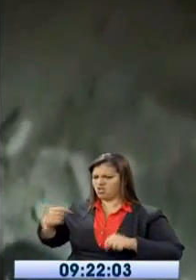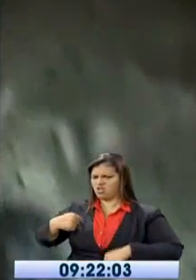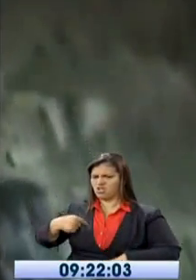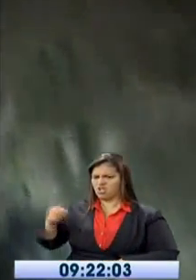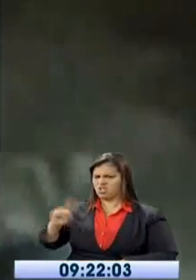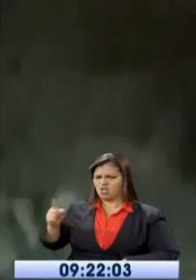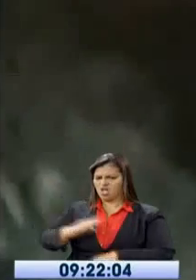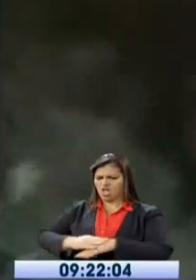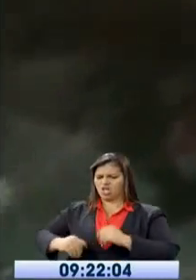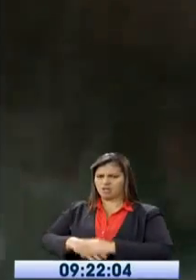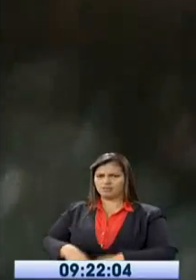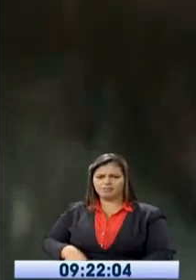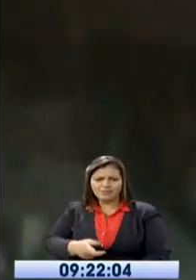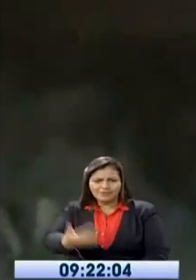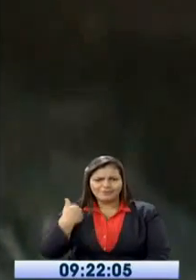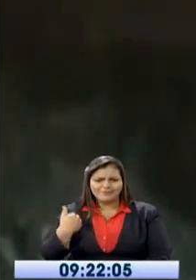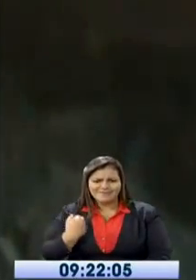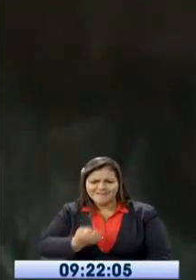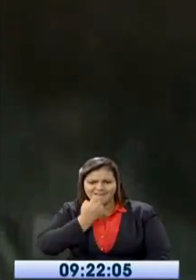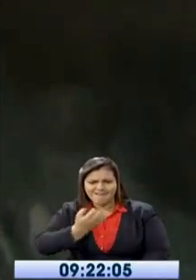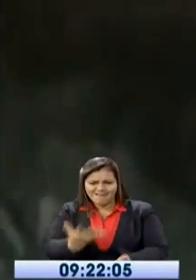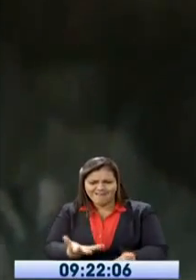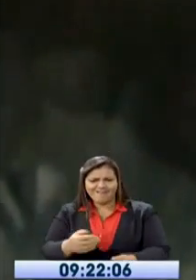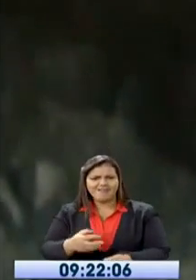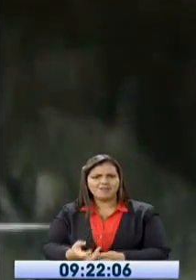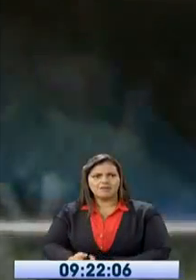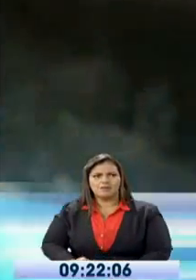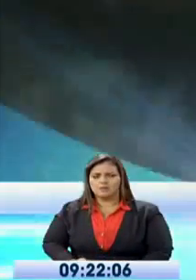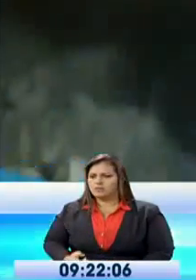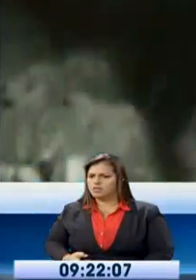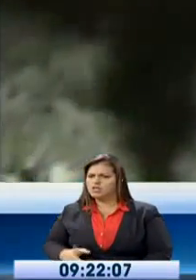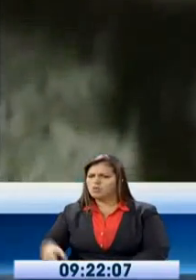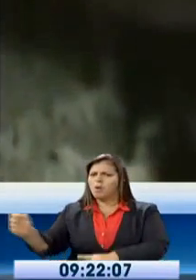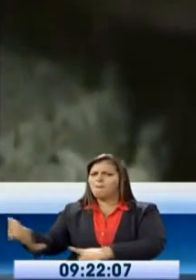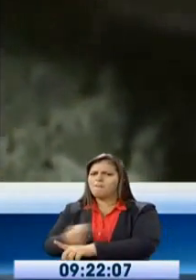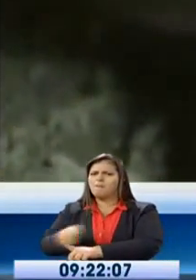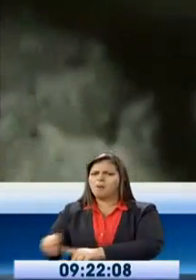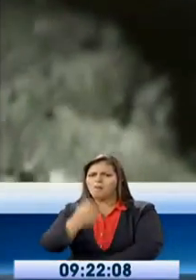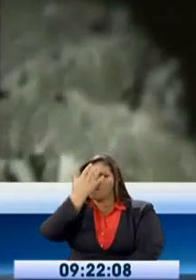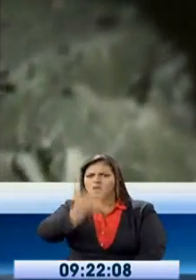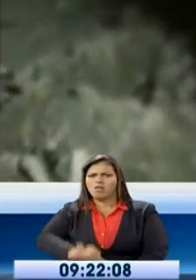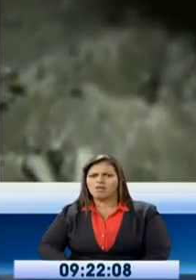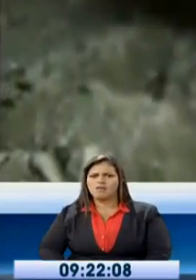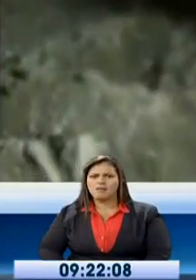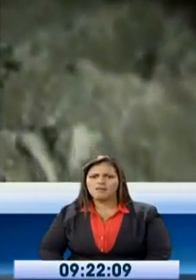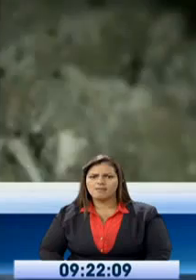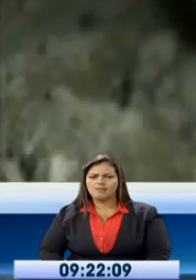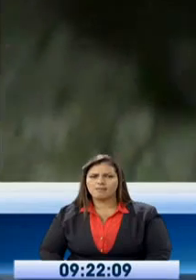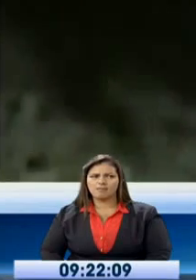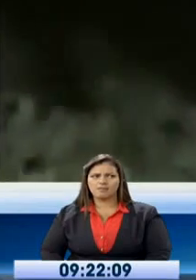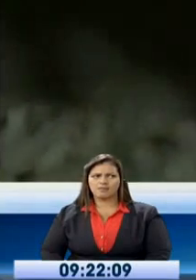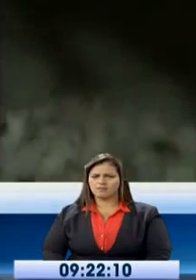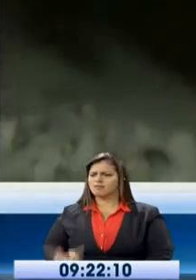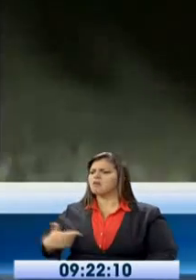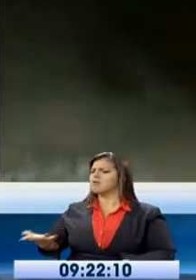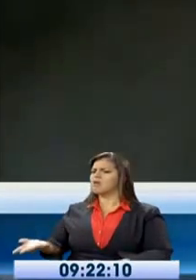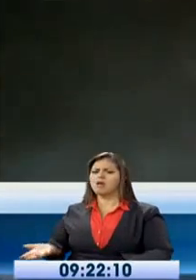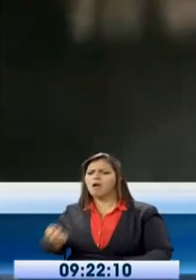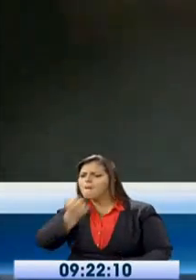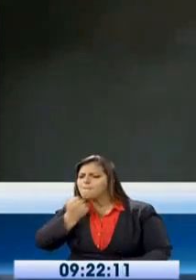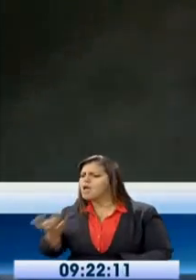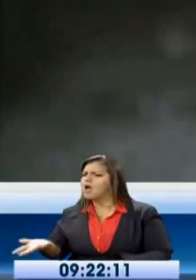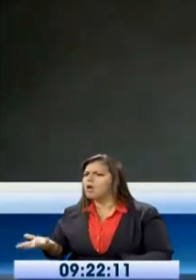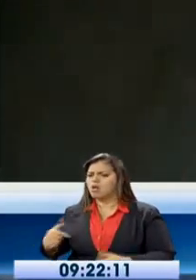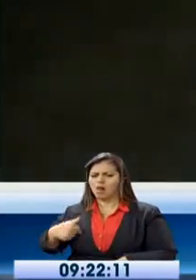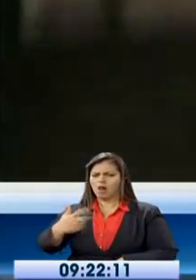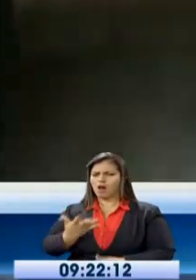Tú le estás tirando piedra, mira. Oye, ¿estás pegando? Oye, ¿tú qué pasa? Oye, ¿tú le estás tirando piedra? ¿Qué piedra, oye?